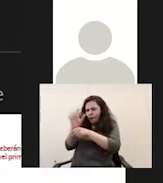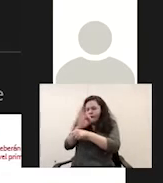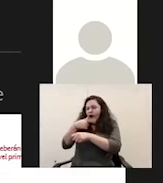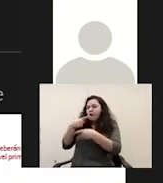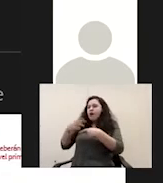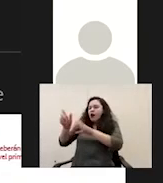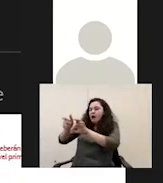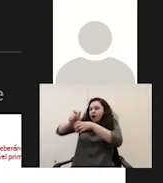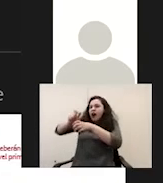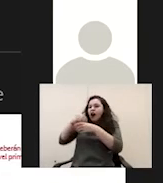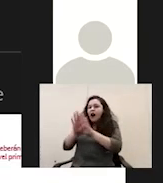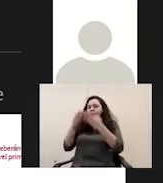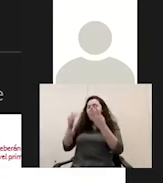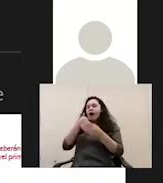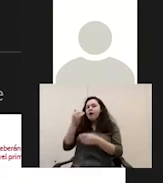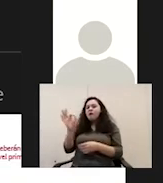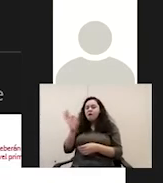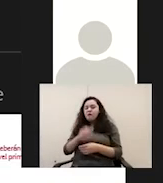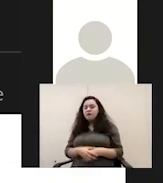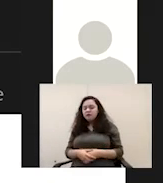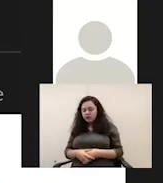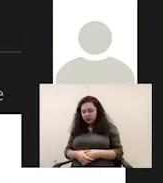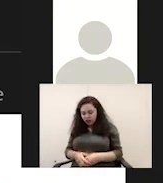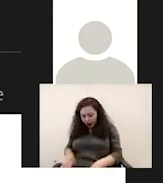violado el sello o el envase.